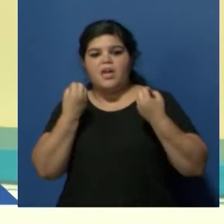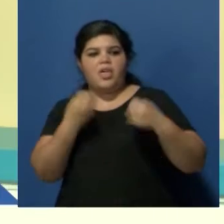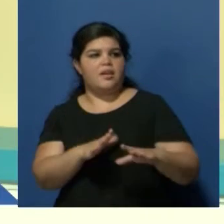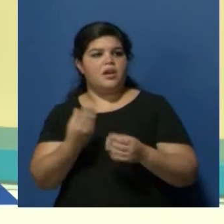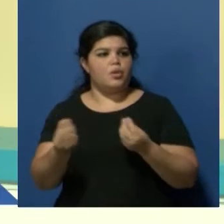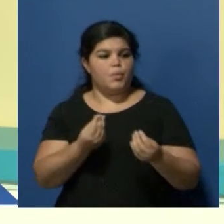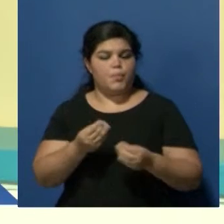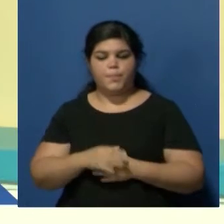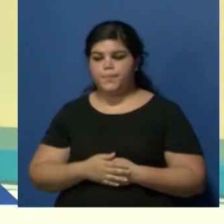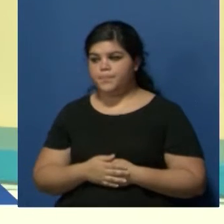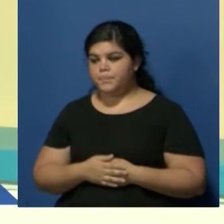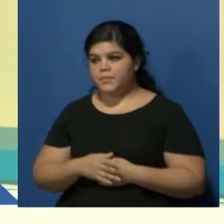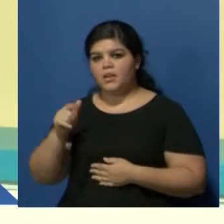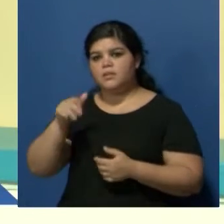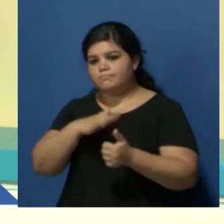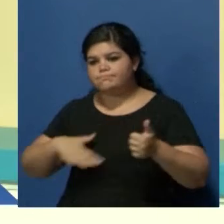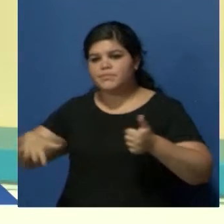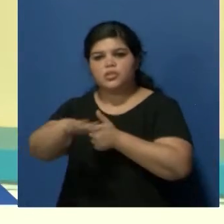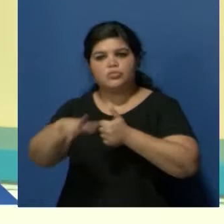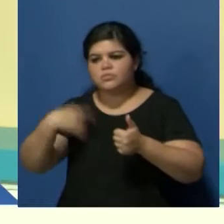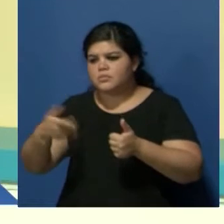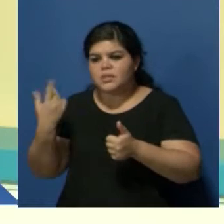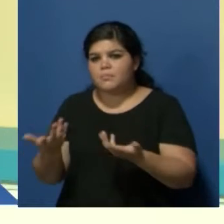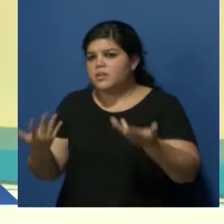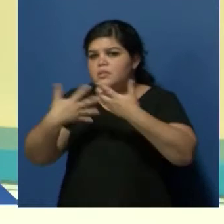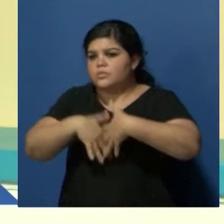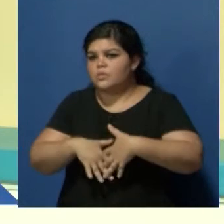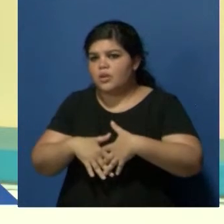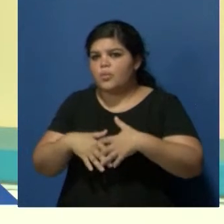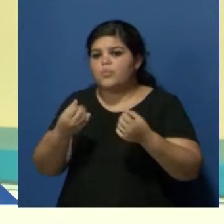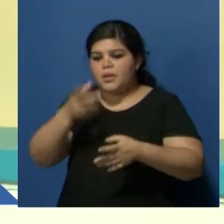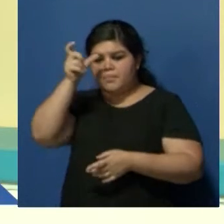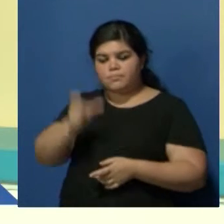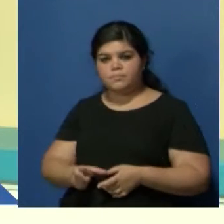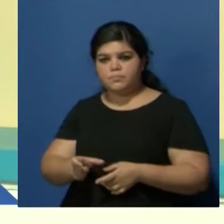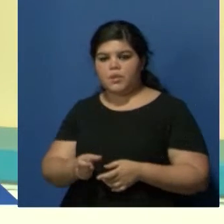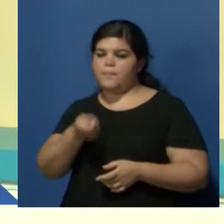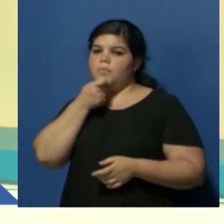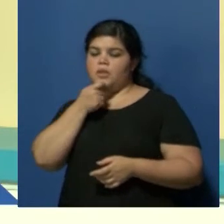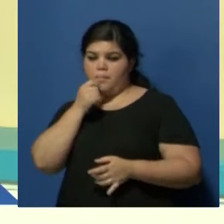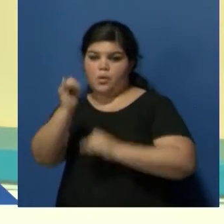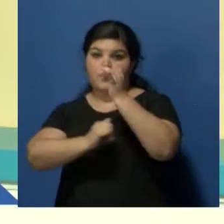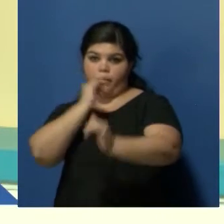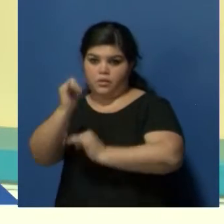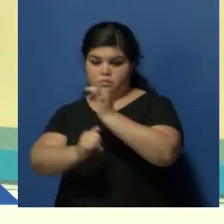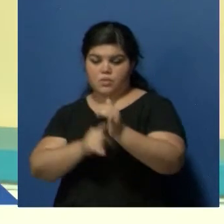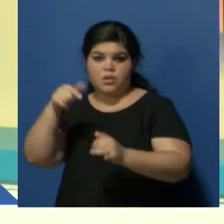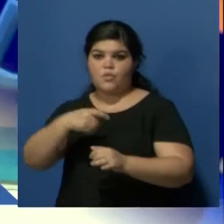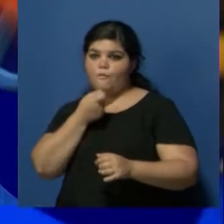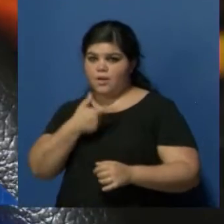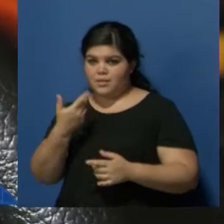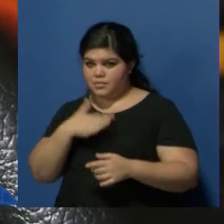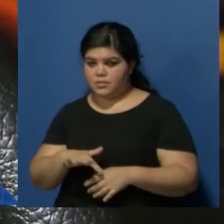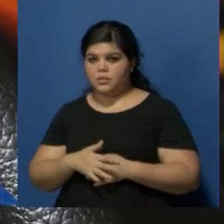siempre influyen, los influyen como sujetos en todo ámbito, los entornos. Les doy un ejemplo que me parece práctico. Si uno deja